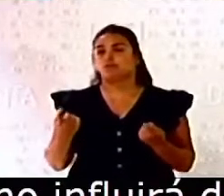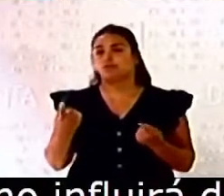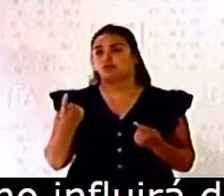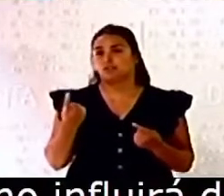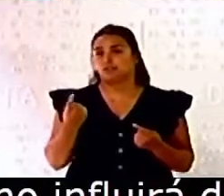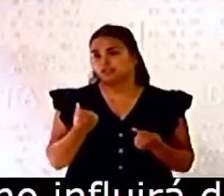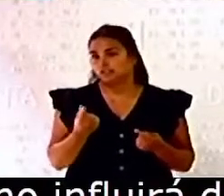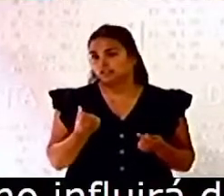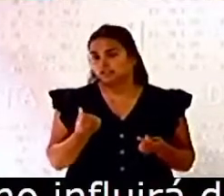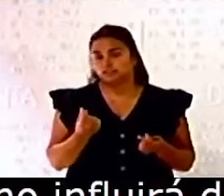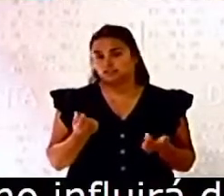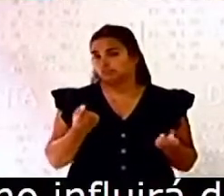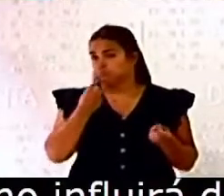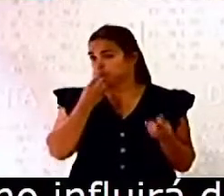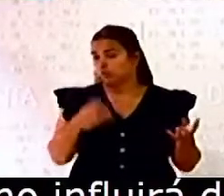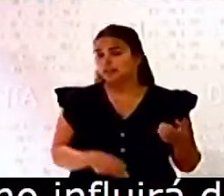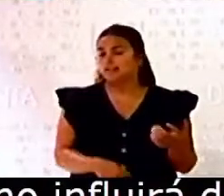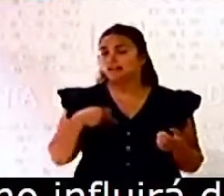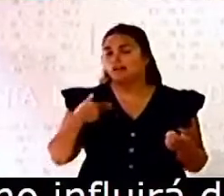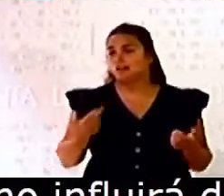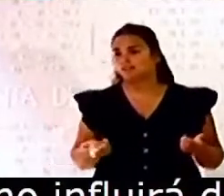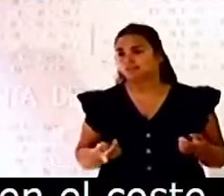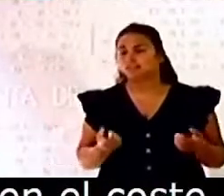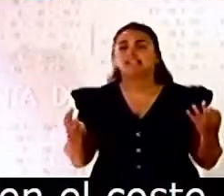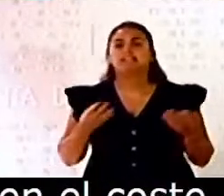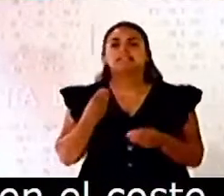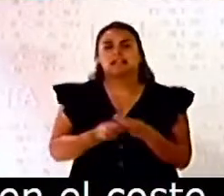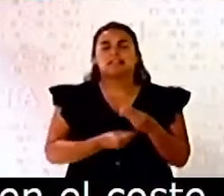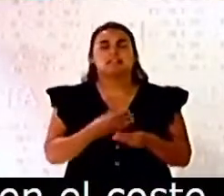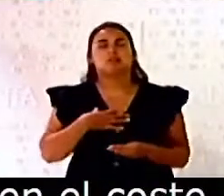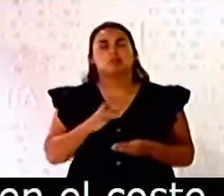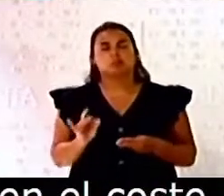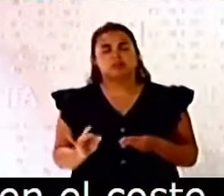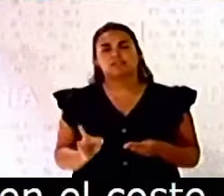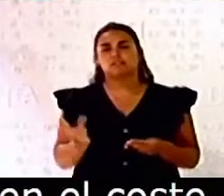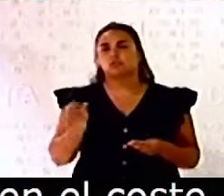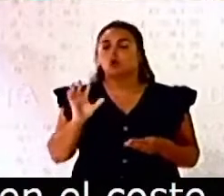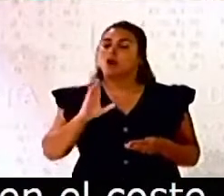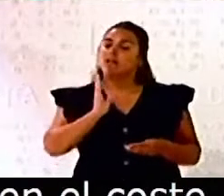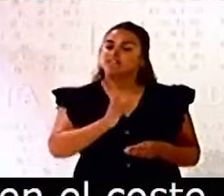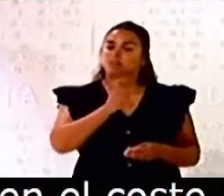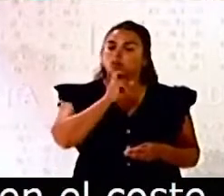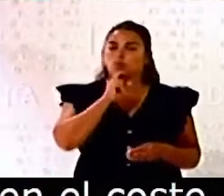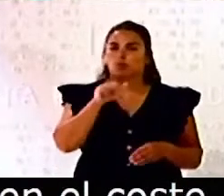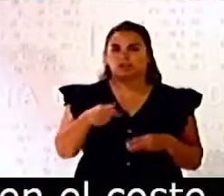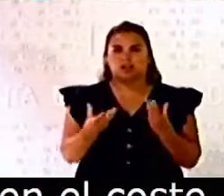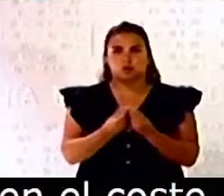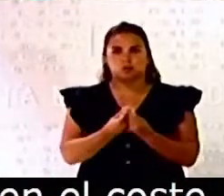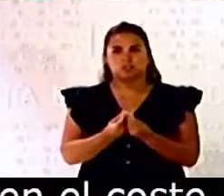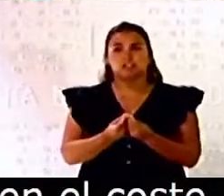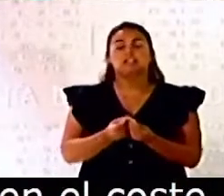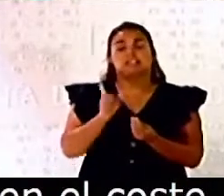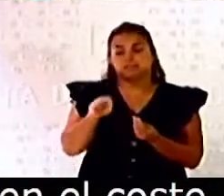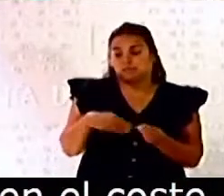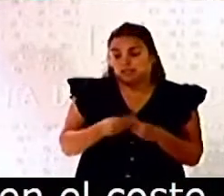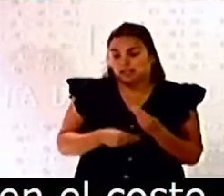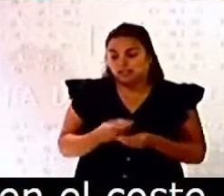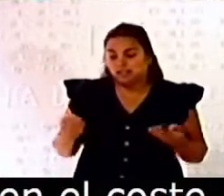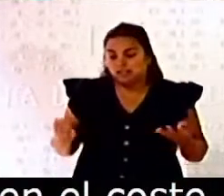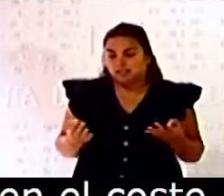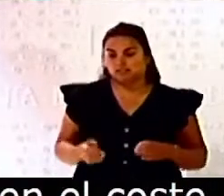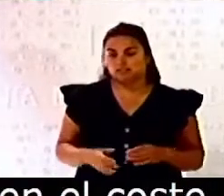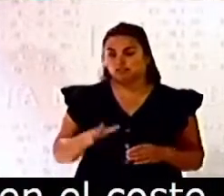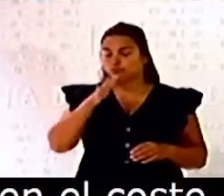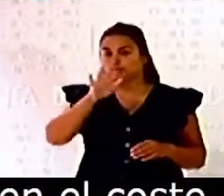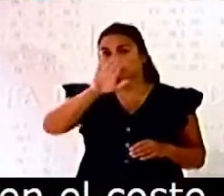de... Vamos, ¿qué se puede hacer o qué impacto tiene en la Junta y también qué se puede hacer? Porque parece